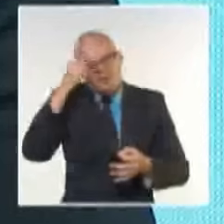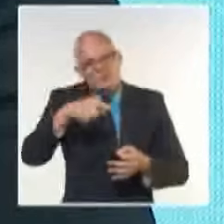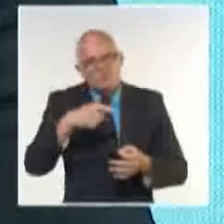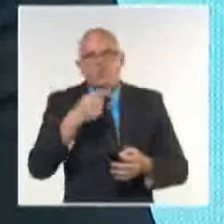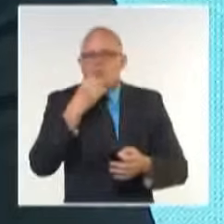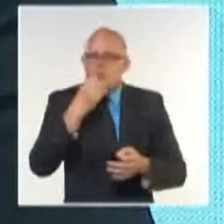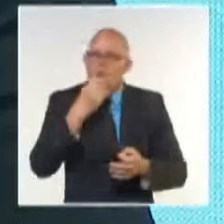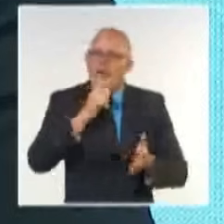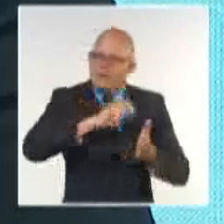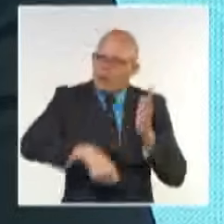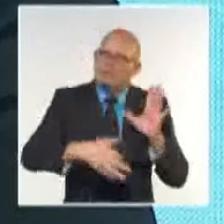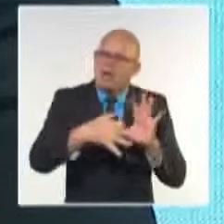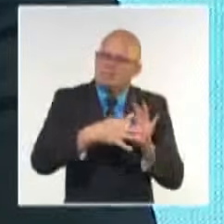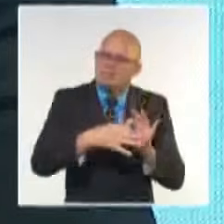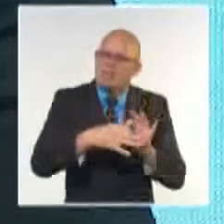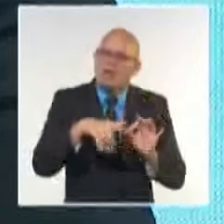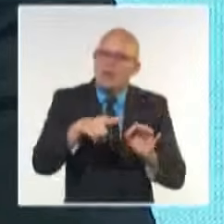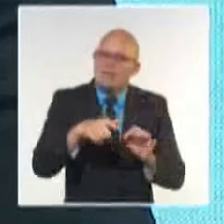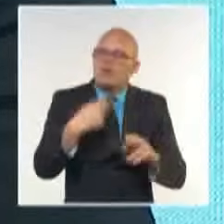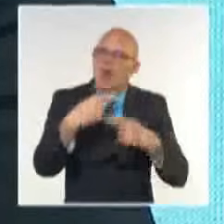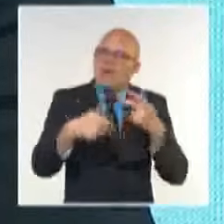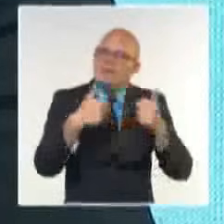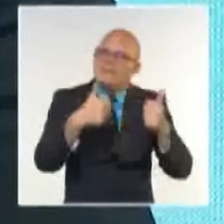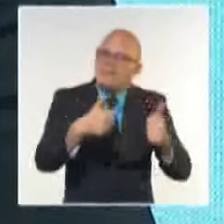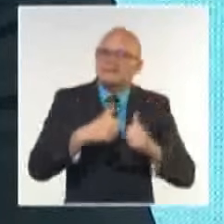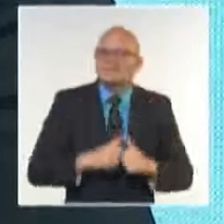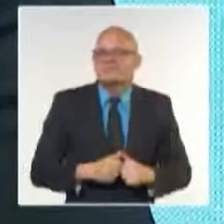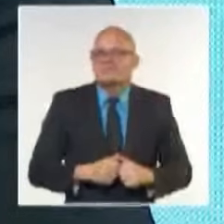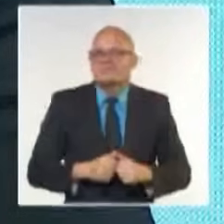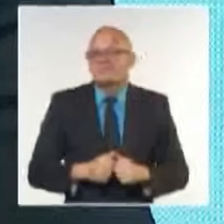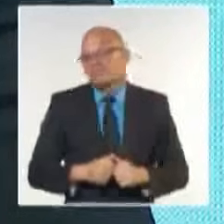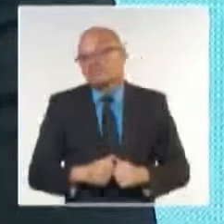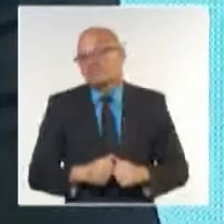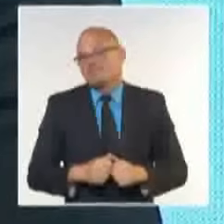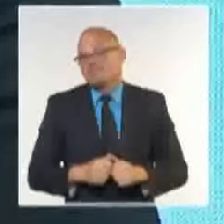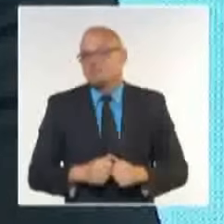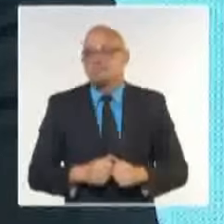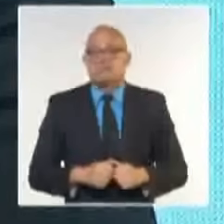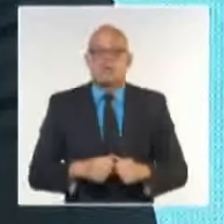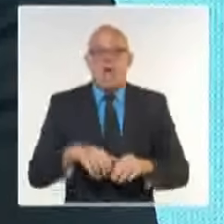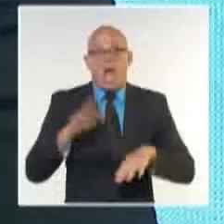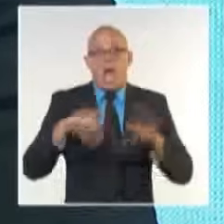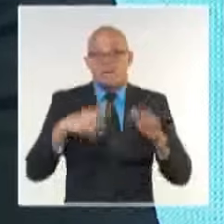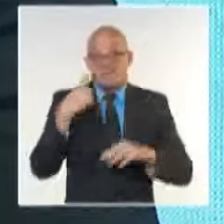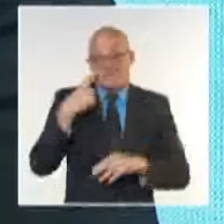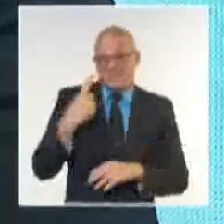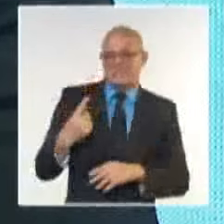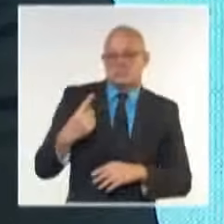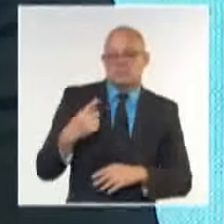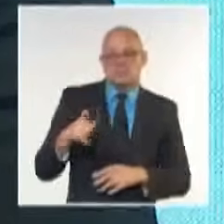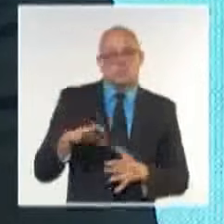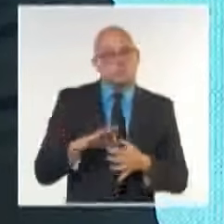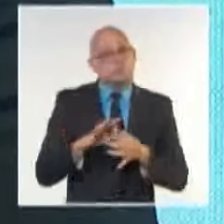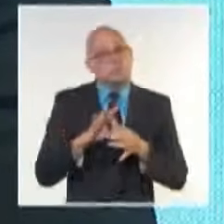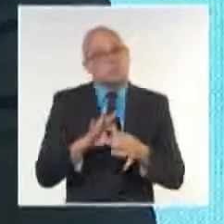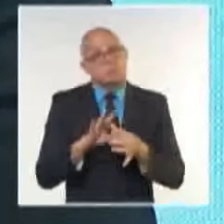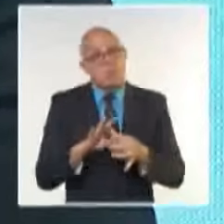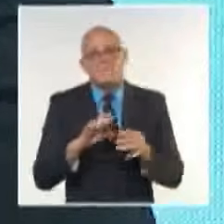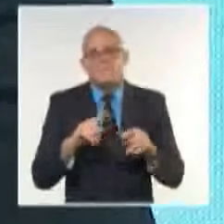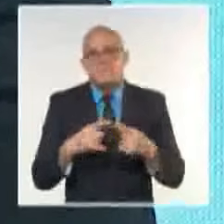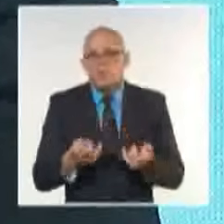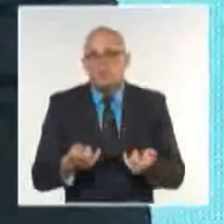además nosotros cuando suceden hechos estos lo catalogamos de realmente grave, porque en estos encuentros nosotros hemos explicado